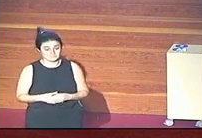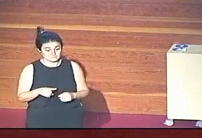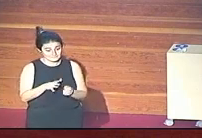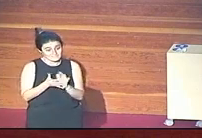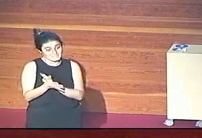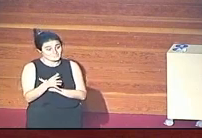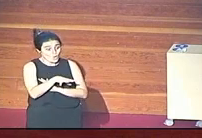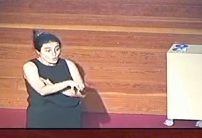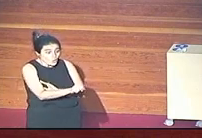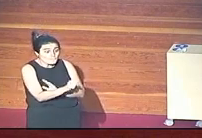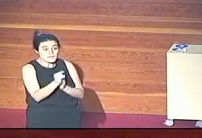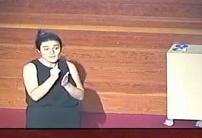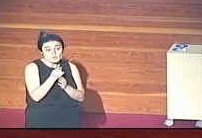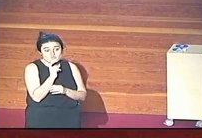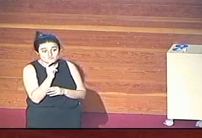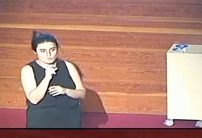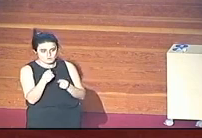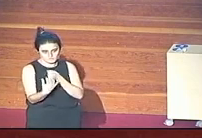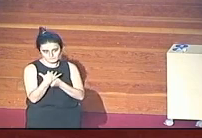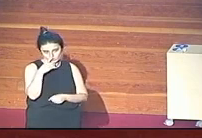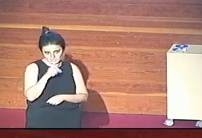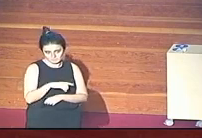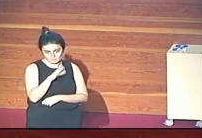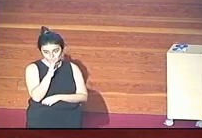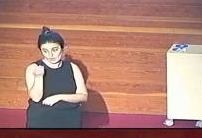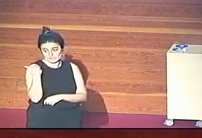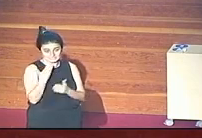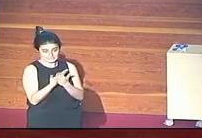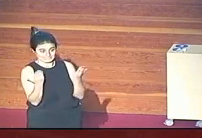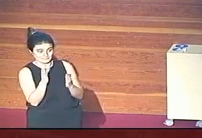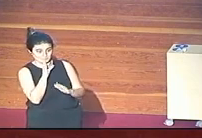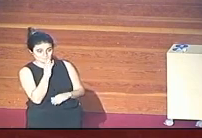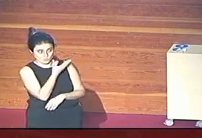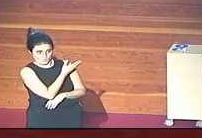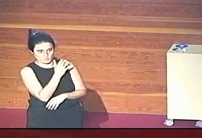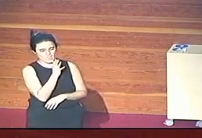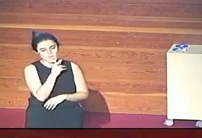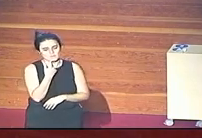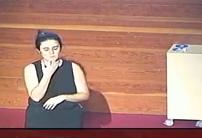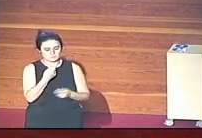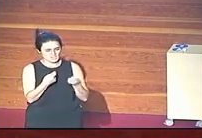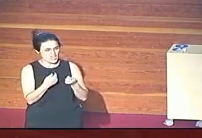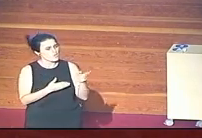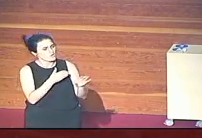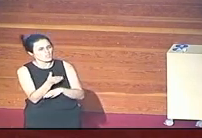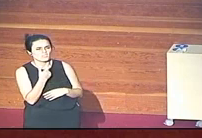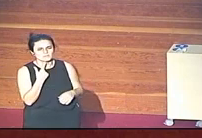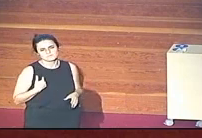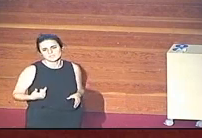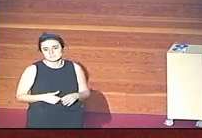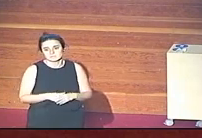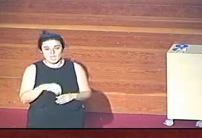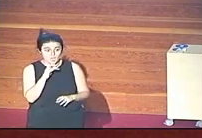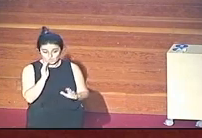por eso les traía el reportaje anterior porque ahora pues no es que he ido al mercado y me han dicho que claro no es